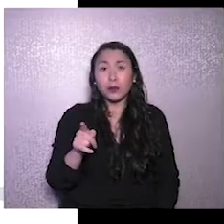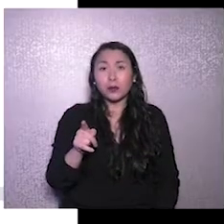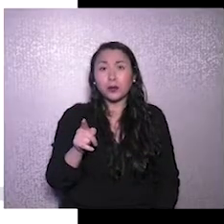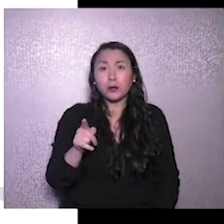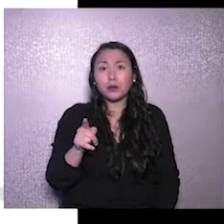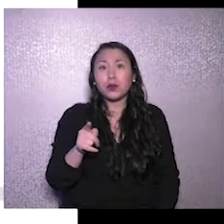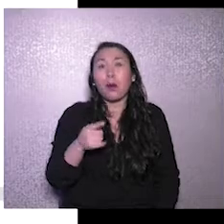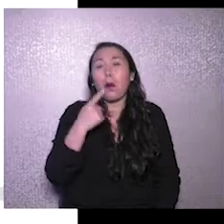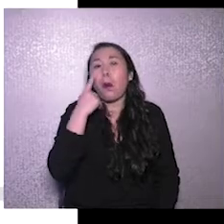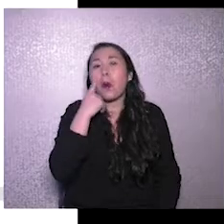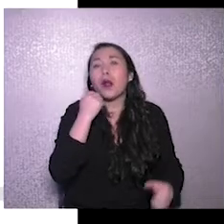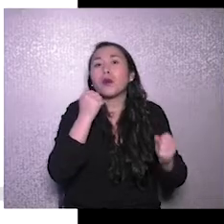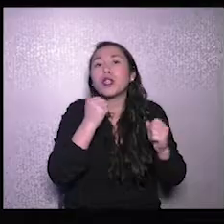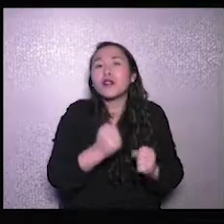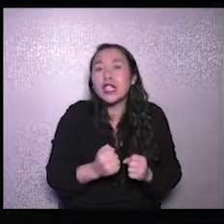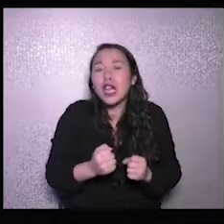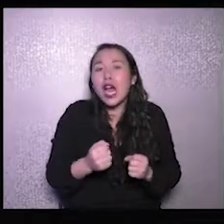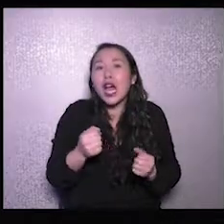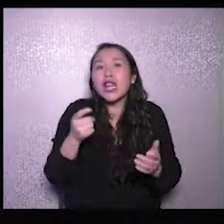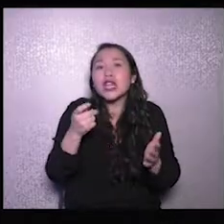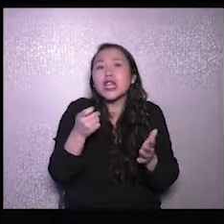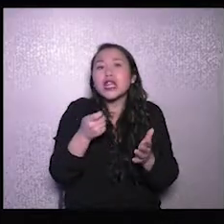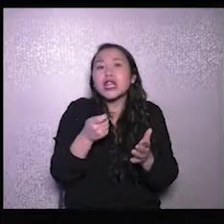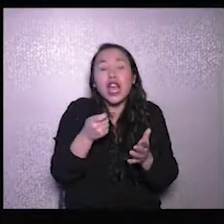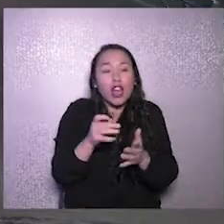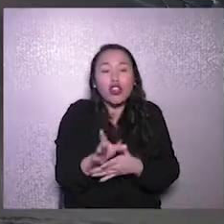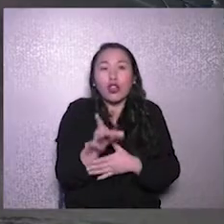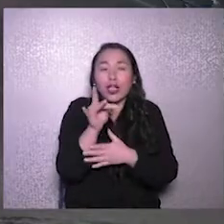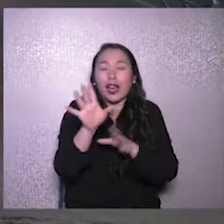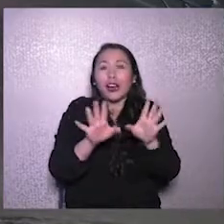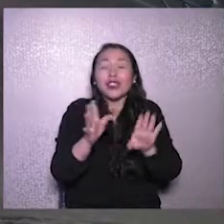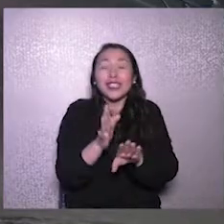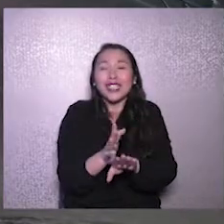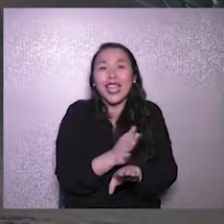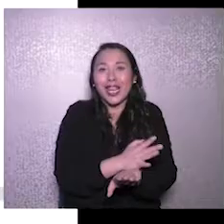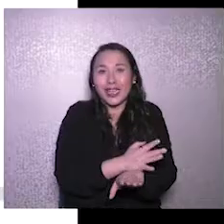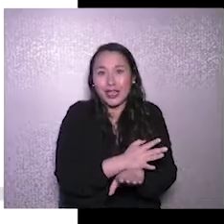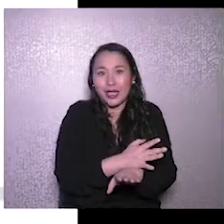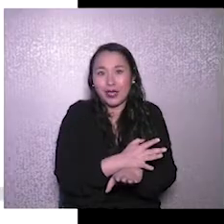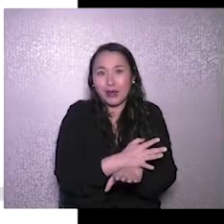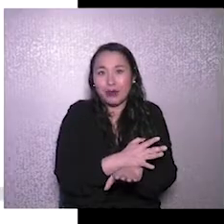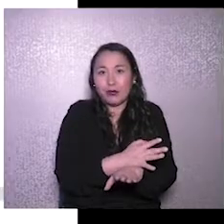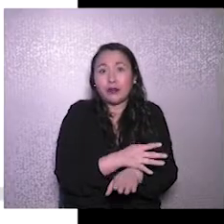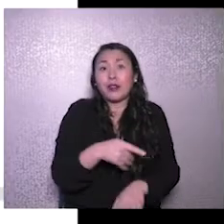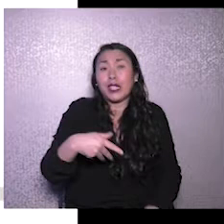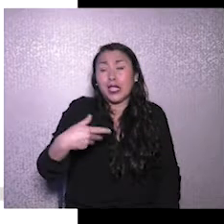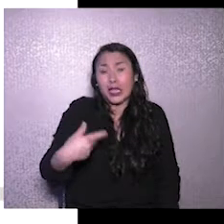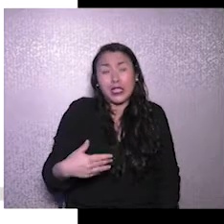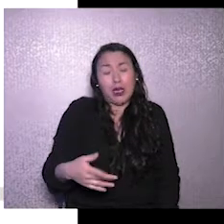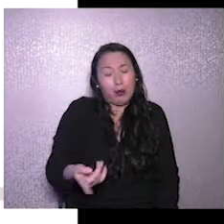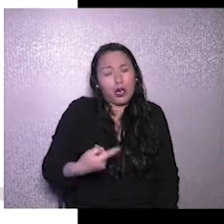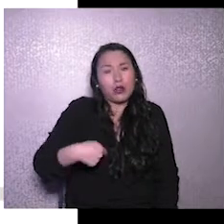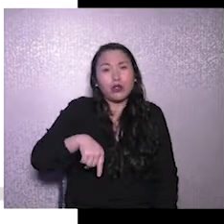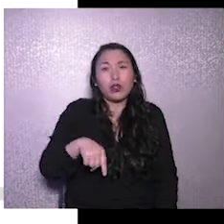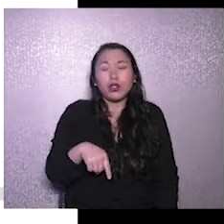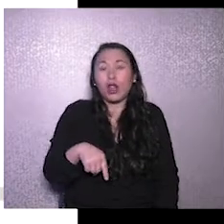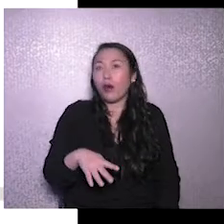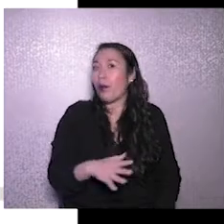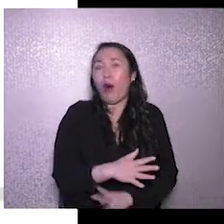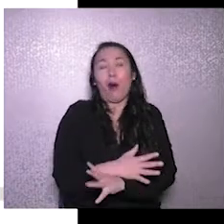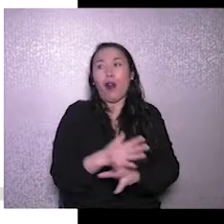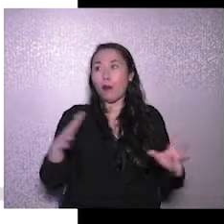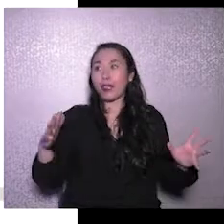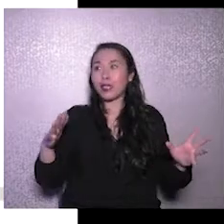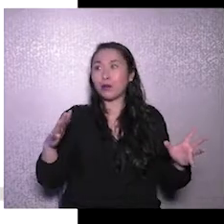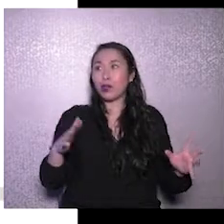como una posibilidad de encontrar marcadores mucho más temprano. Y aquí, esto ya para nosotros es el éxtasis.